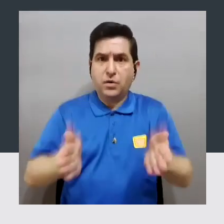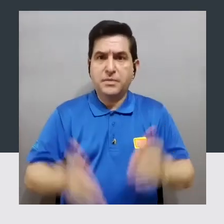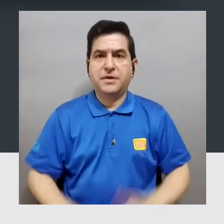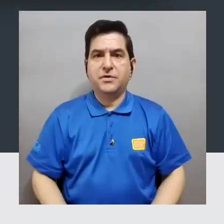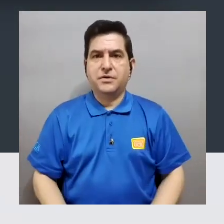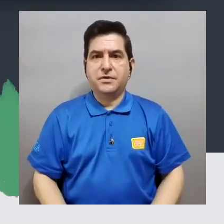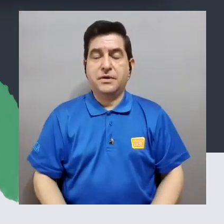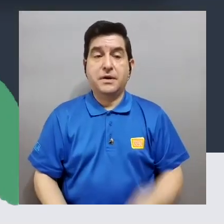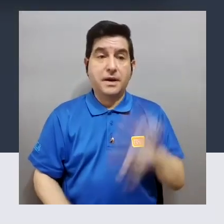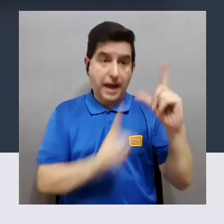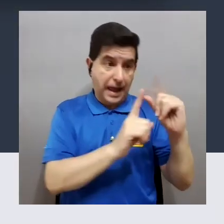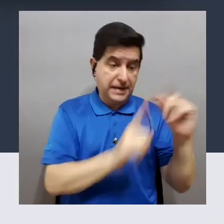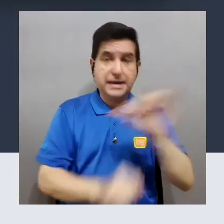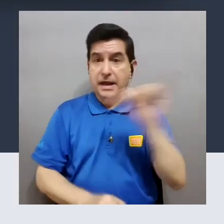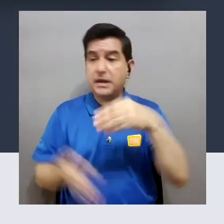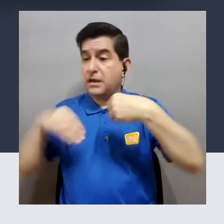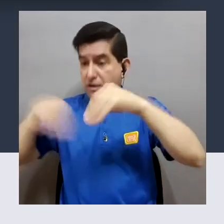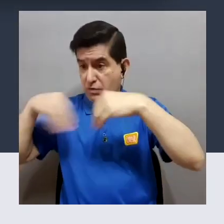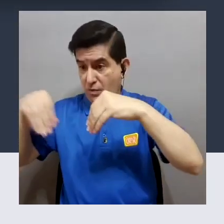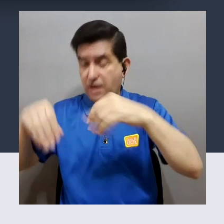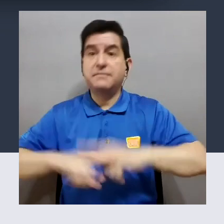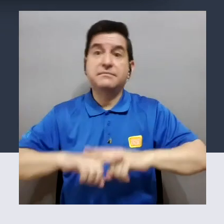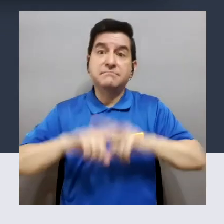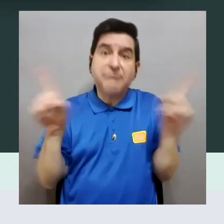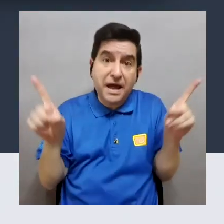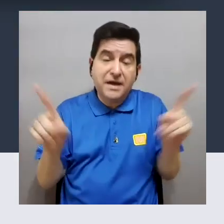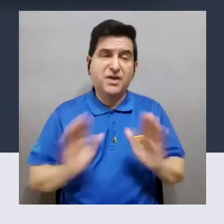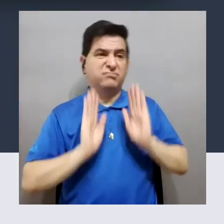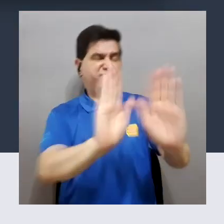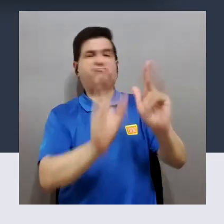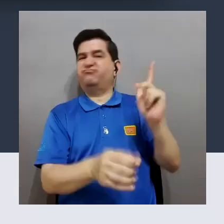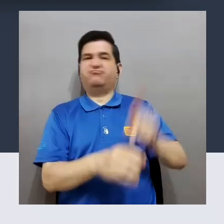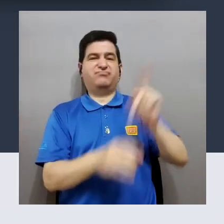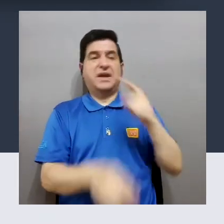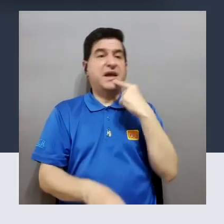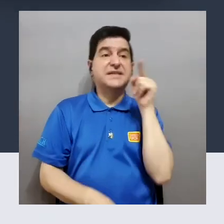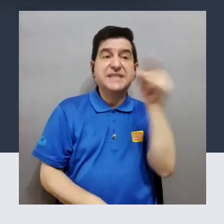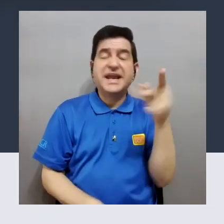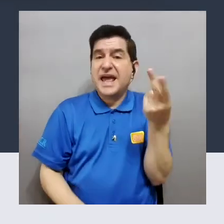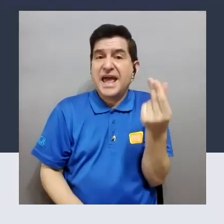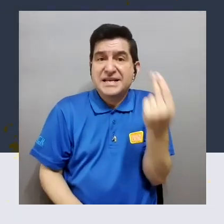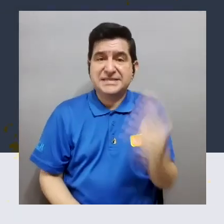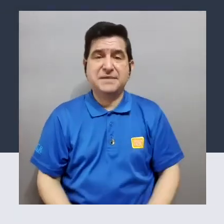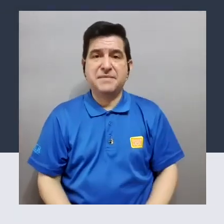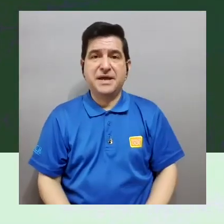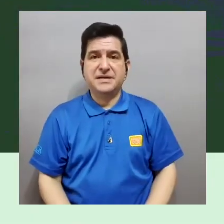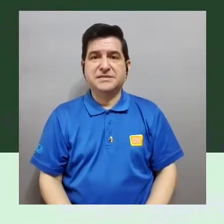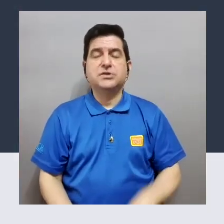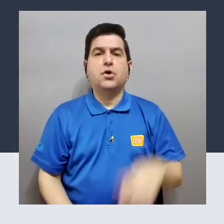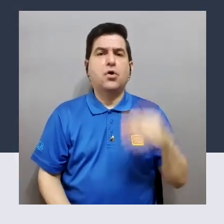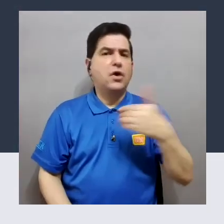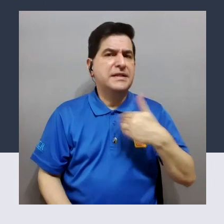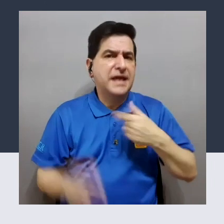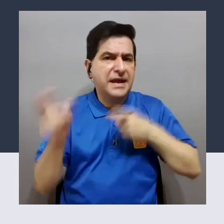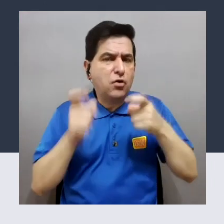consumidores, tanto para arrendamiento como para venta. No obstante, rehusaron participar argumentando que el precio a cargo del MEIC es